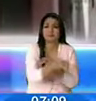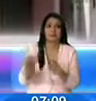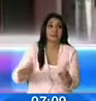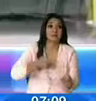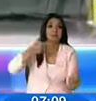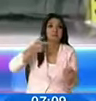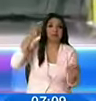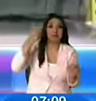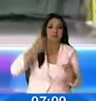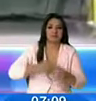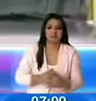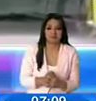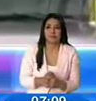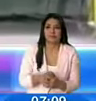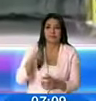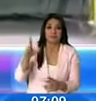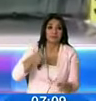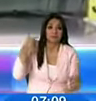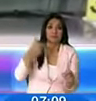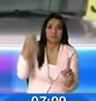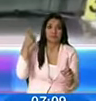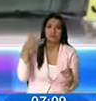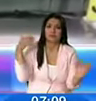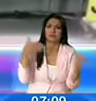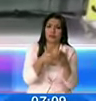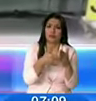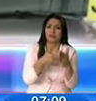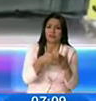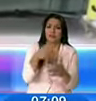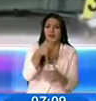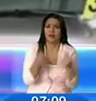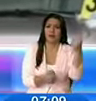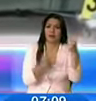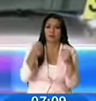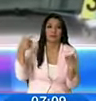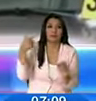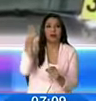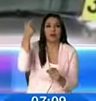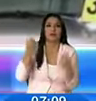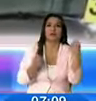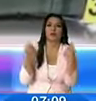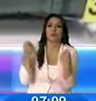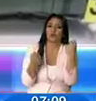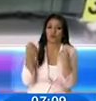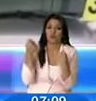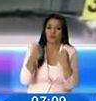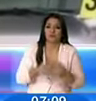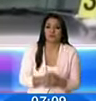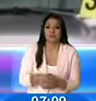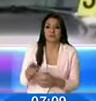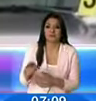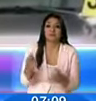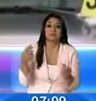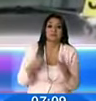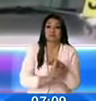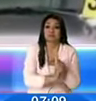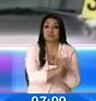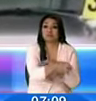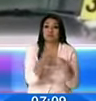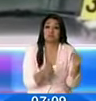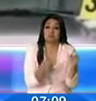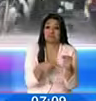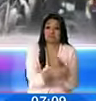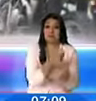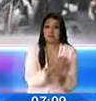disparo. Proceden a realizar un disparo en contra de las personas, impactando en el vehículo. Por tal motivo se da la fuga al vehículo para salvaguardar